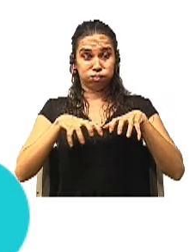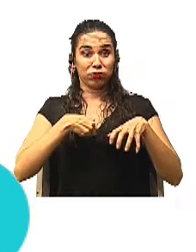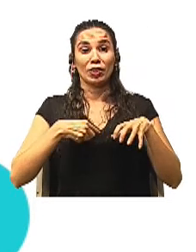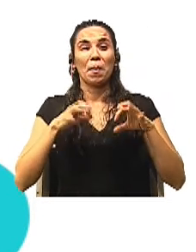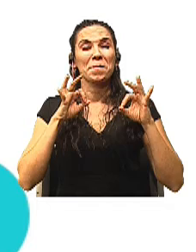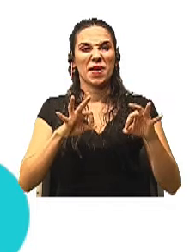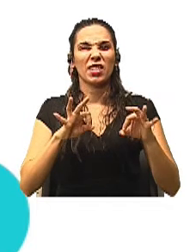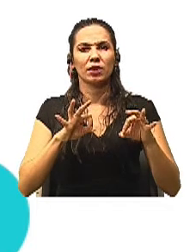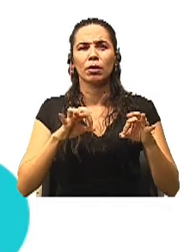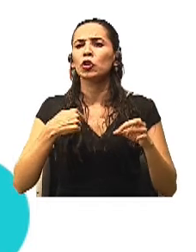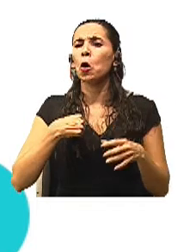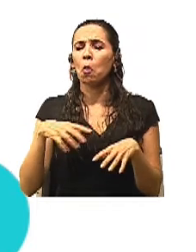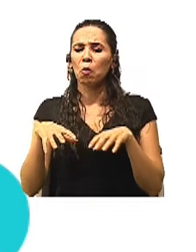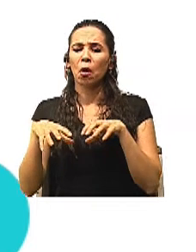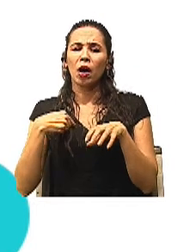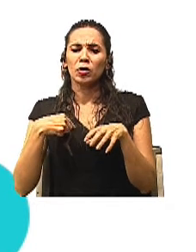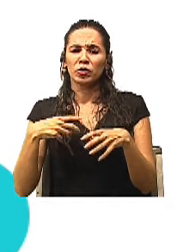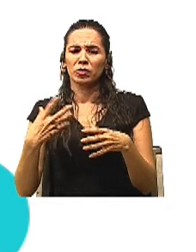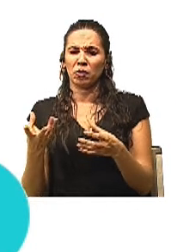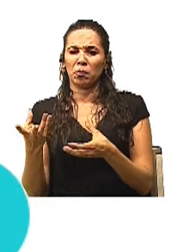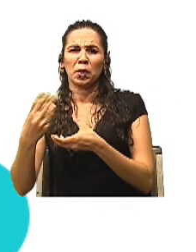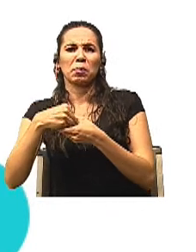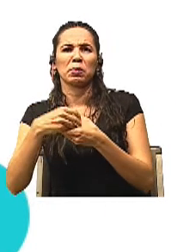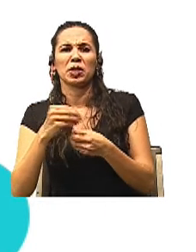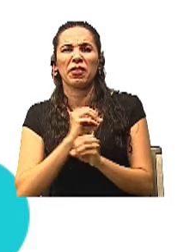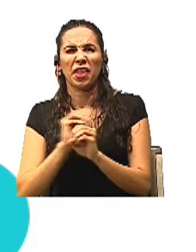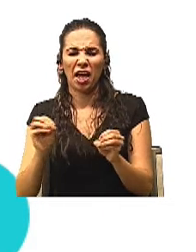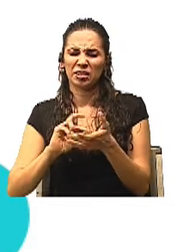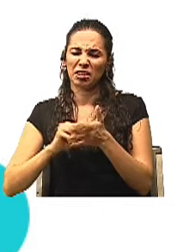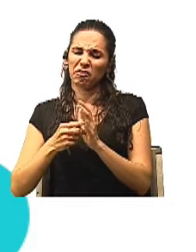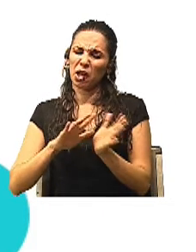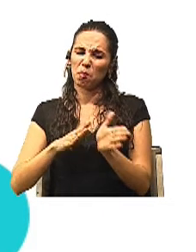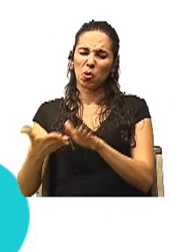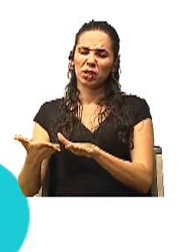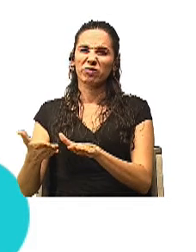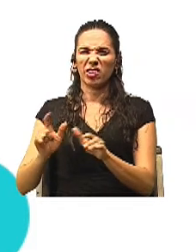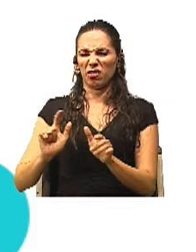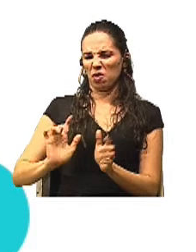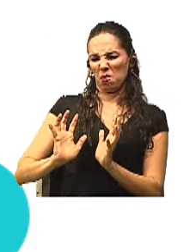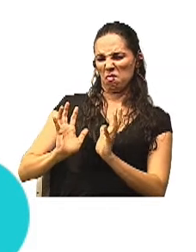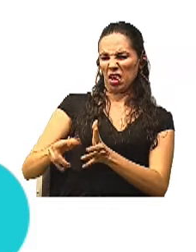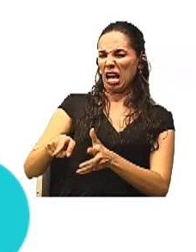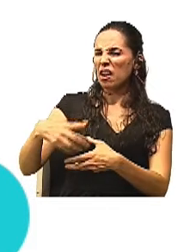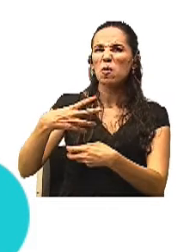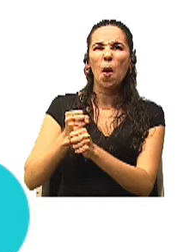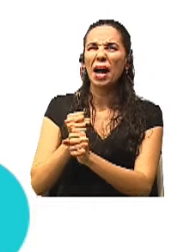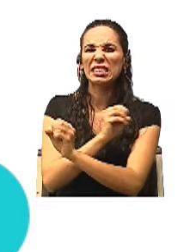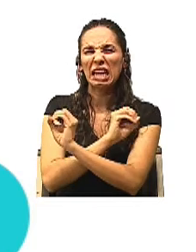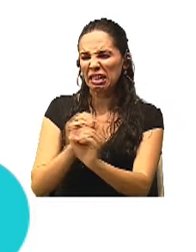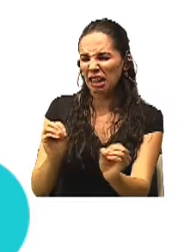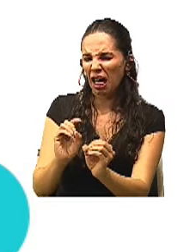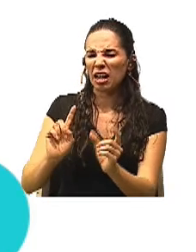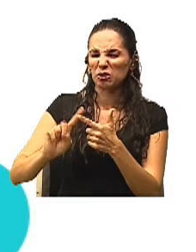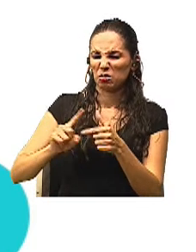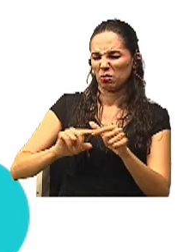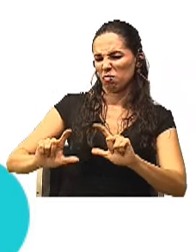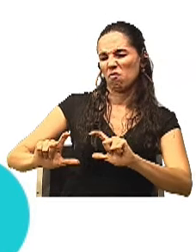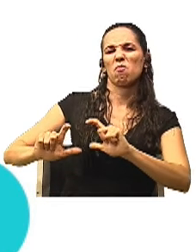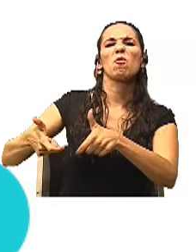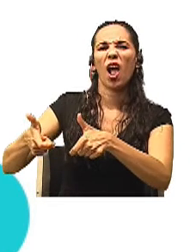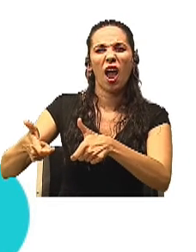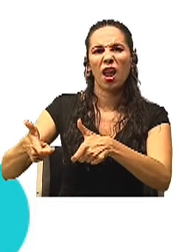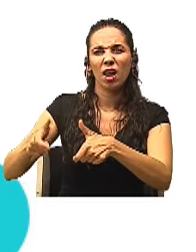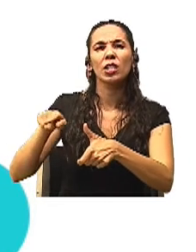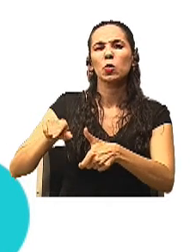como morir. La persona es desechada, pues ya no va a producir económicamente y va a ser reemplazada como